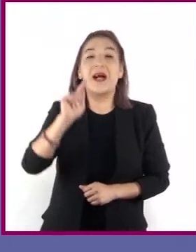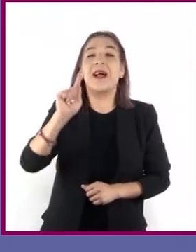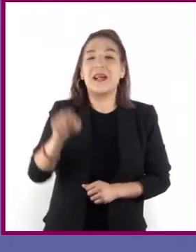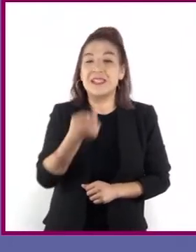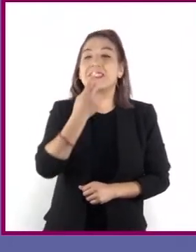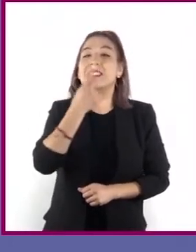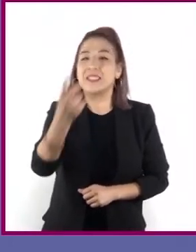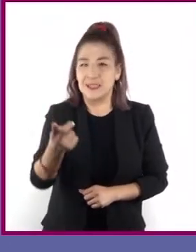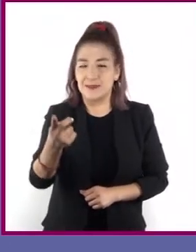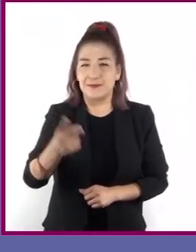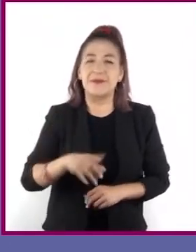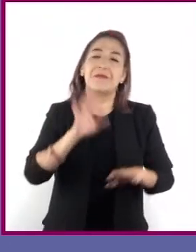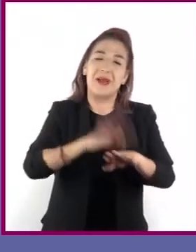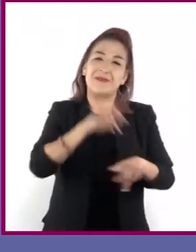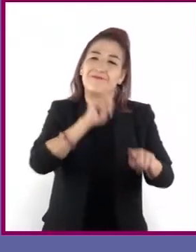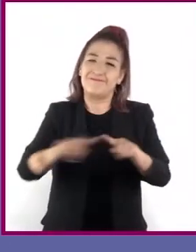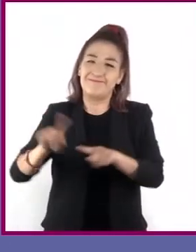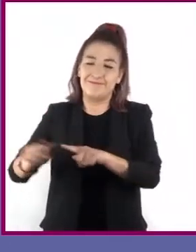entre otros.